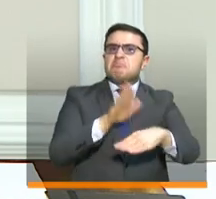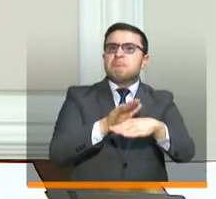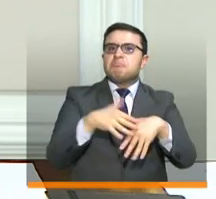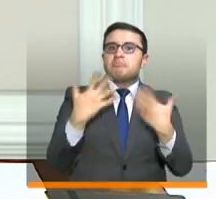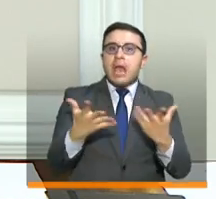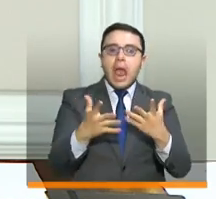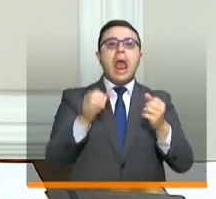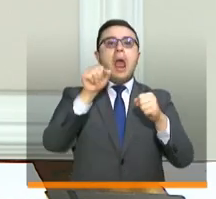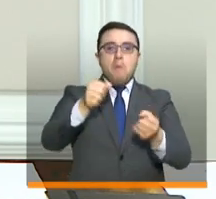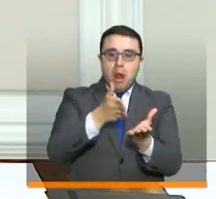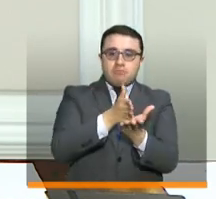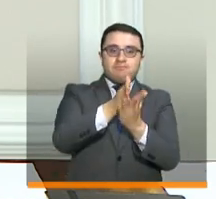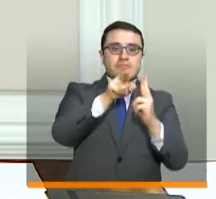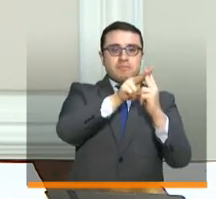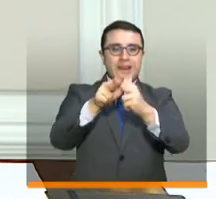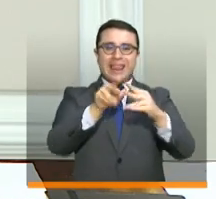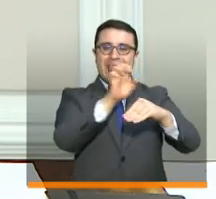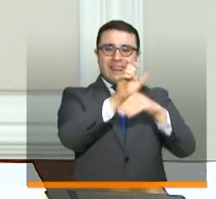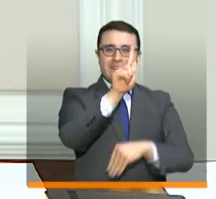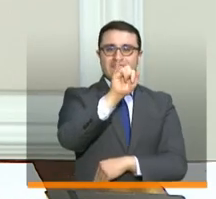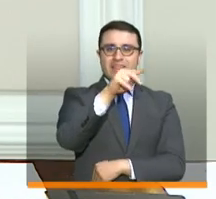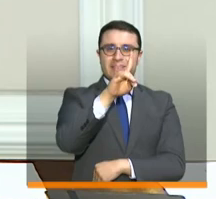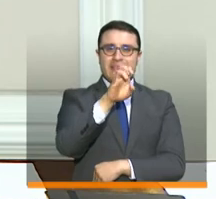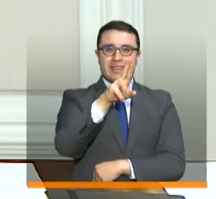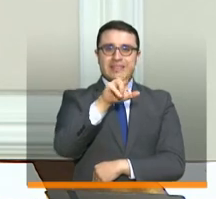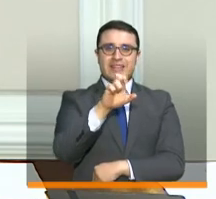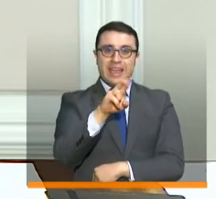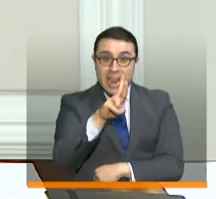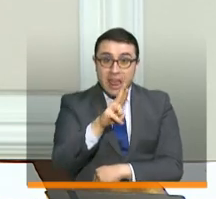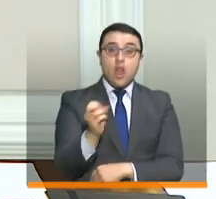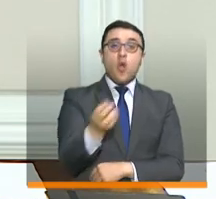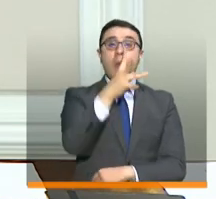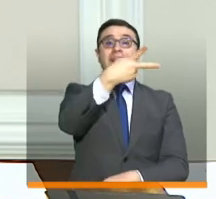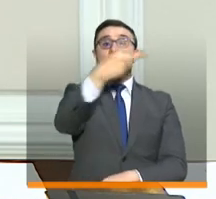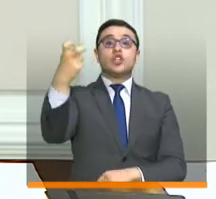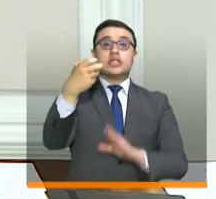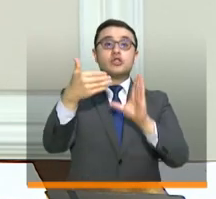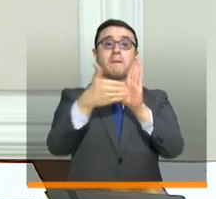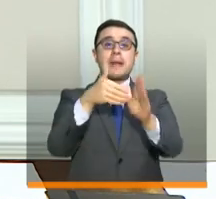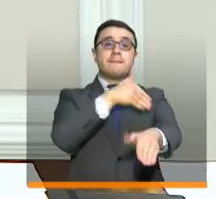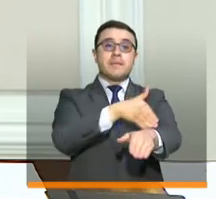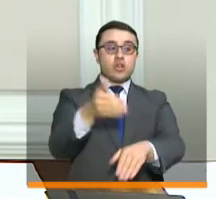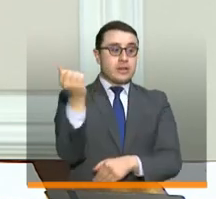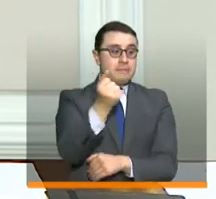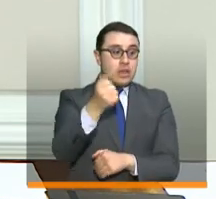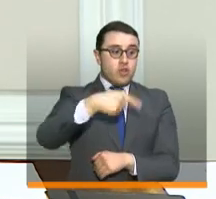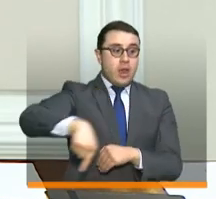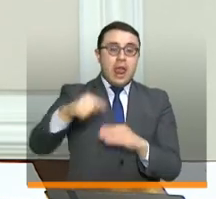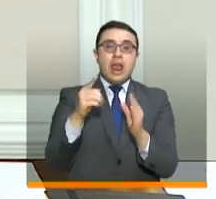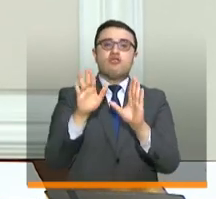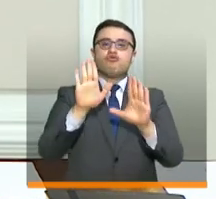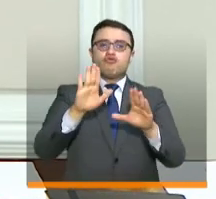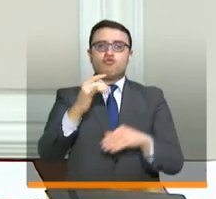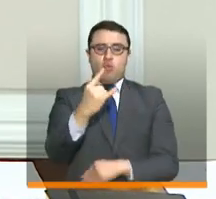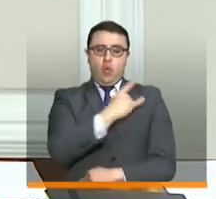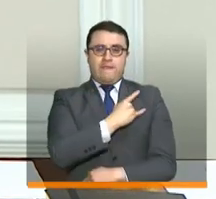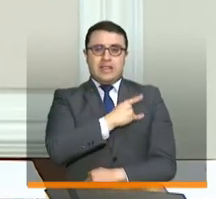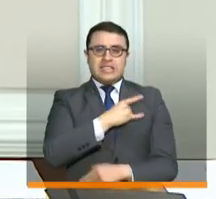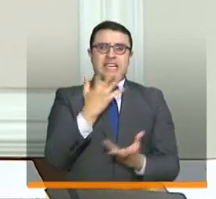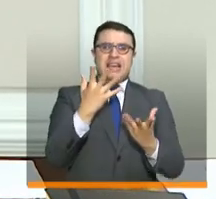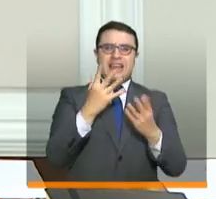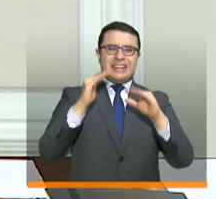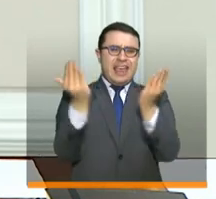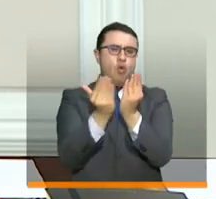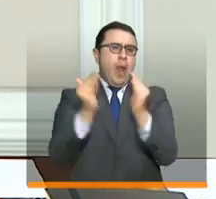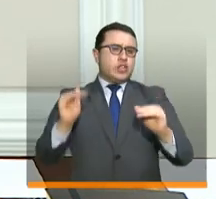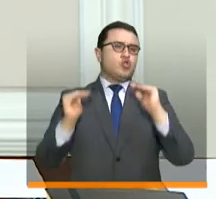de créditos de Findeter hasta por 200 mil millones de pesos para instituciones de educación superior. Es